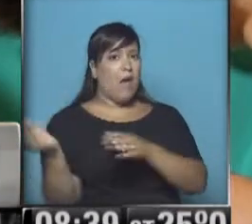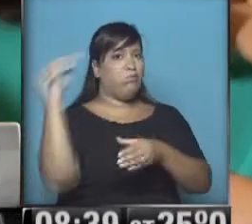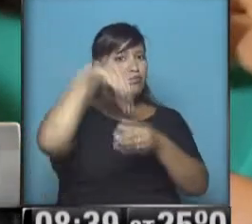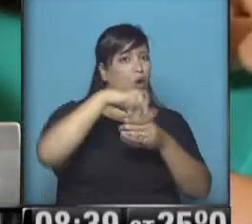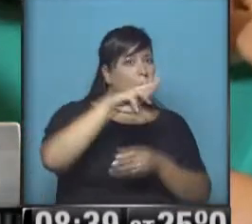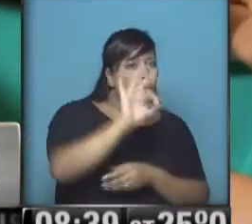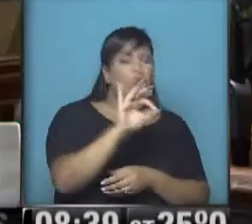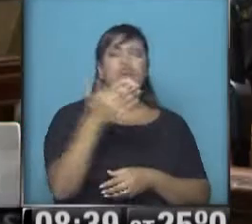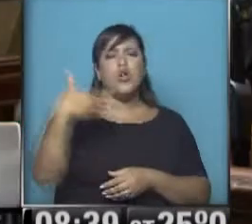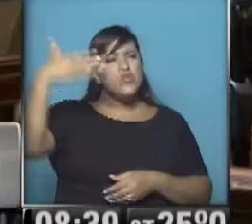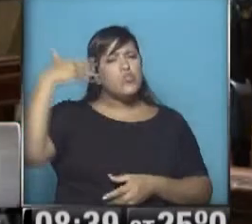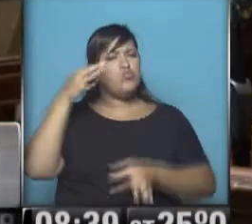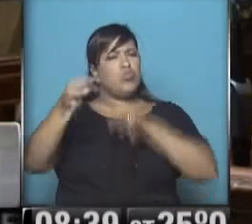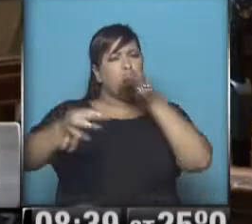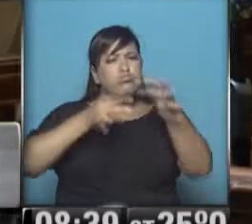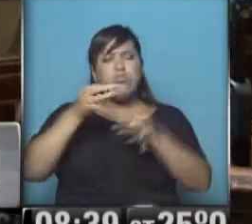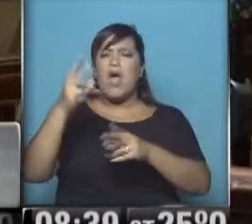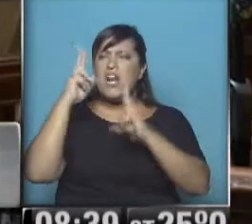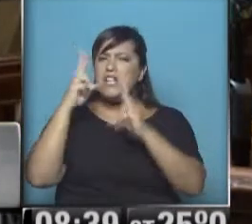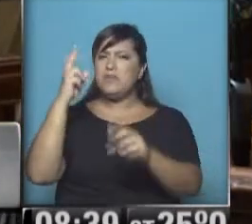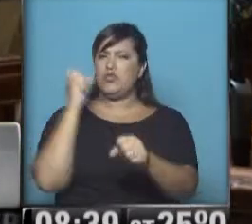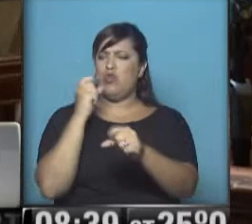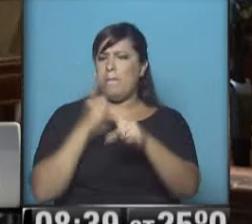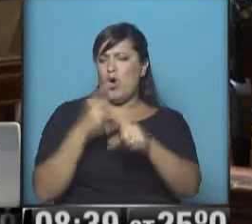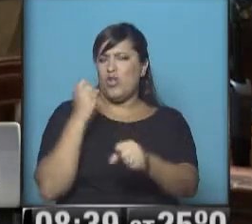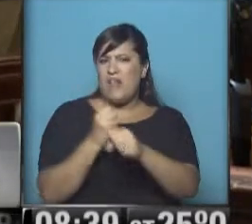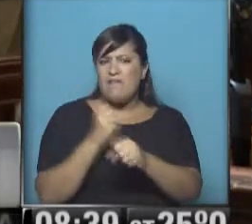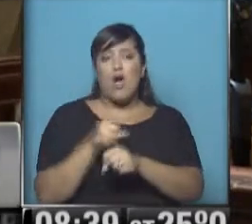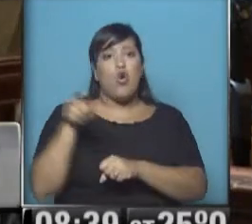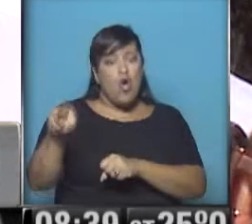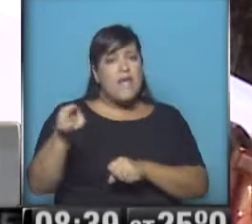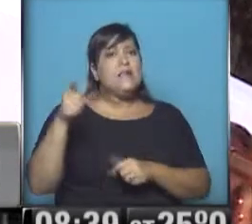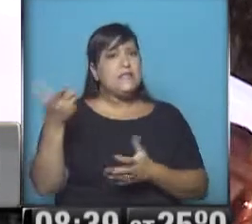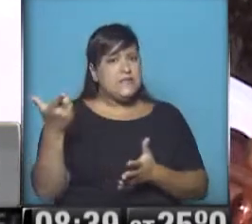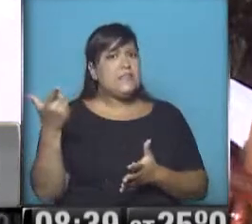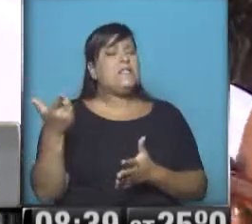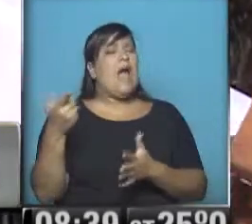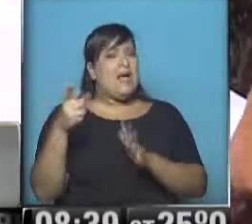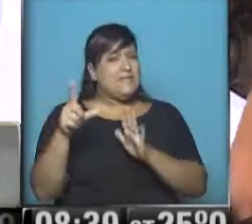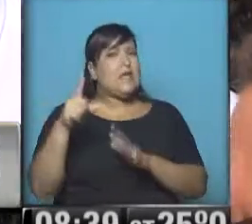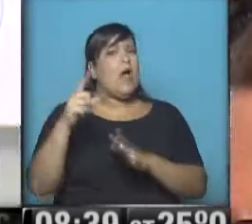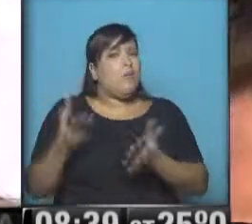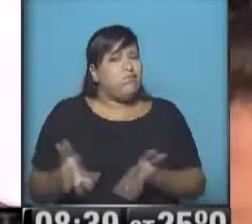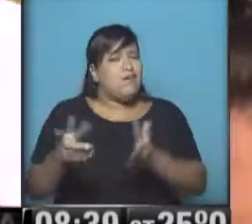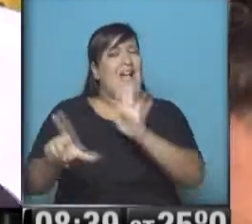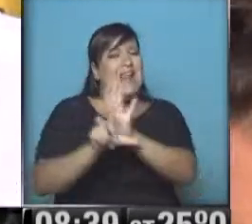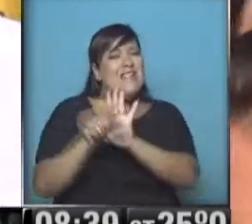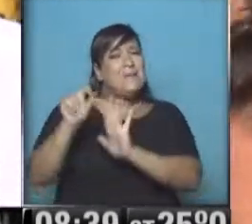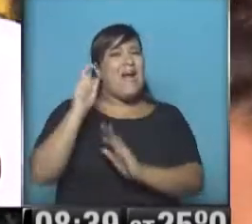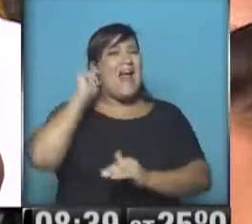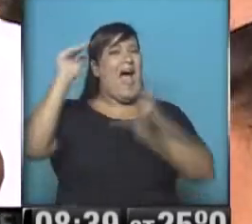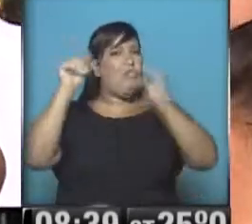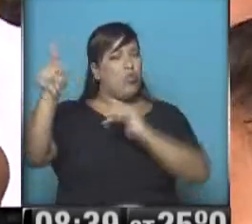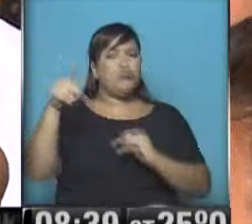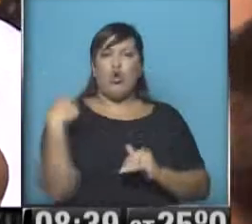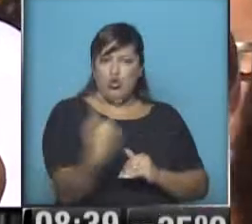ponencia hace tiempo mucho respeto por su trabajo incluso ha impulsado algunas leyes para la tercera edad que nosotros apoyamos y trabajamos en forma conjunta